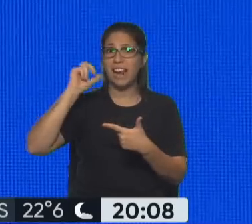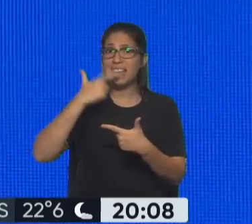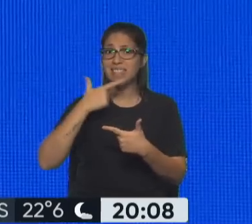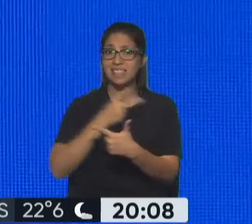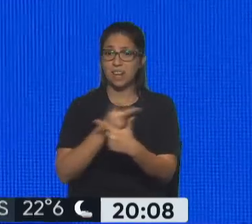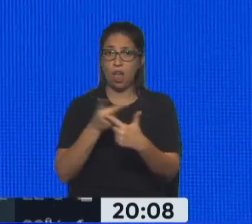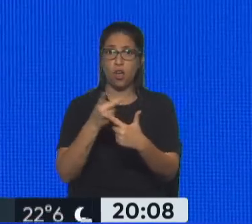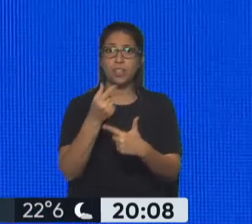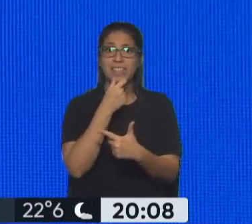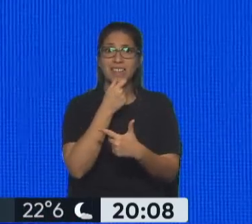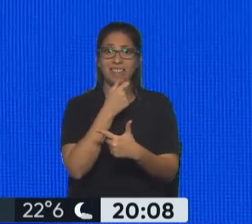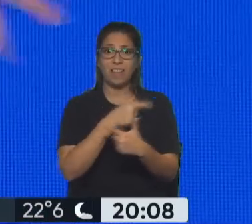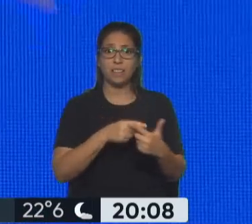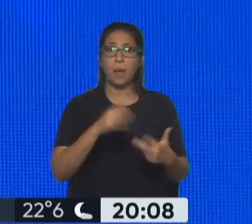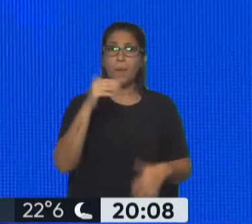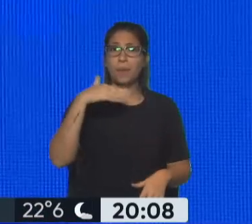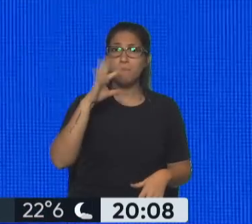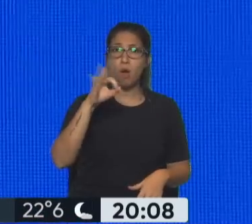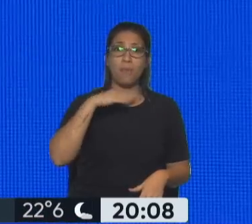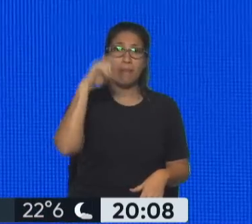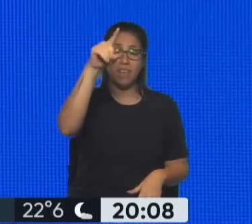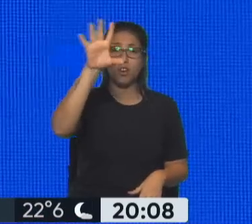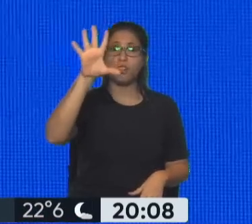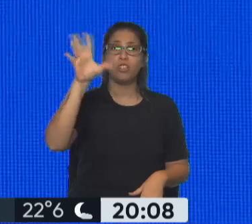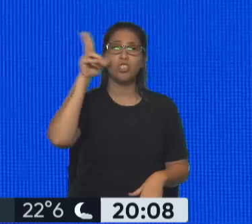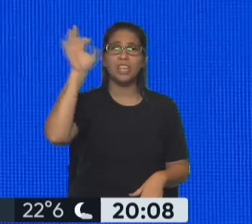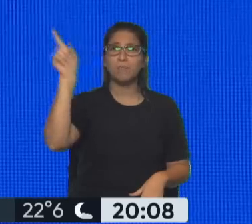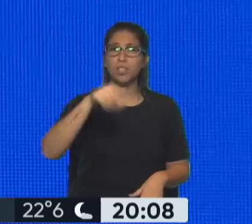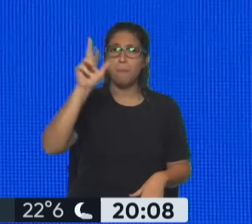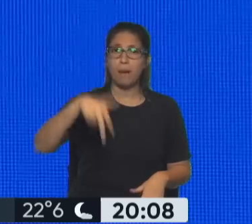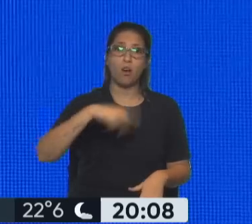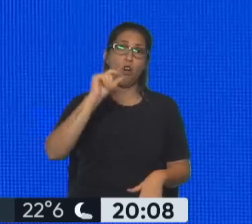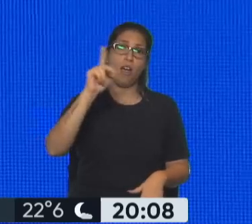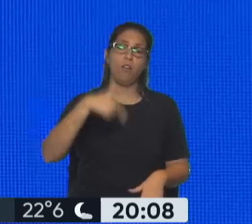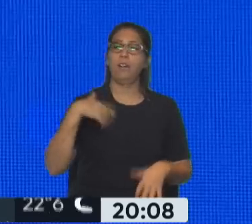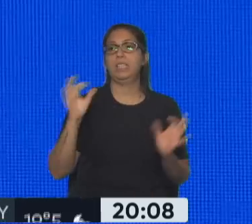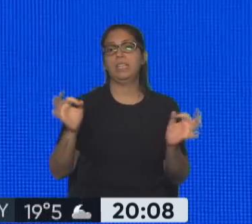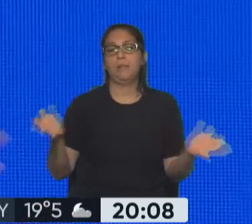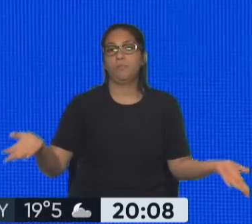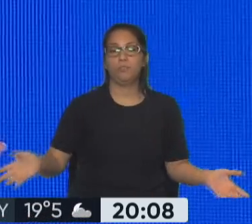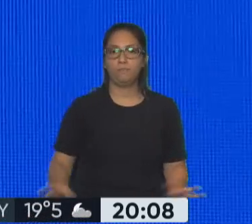galletitas. Bimbo, que es de los mexicanos, el 80% del pan. Coca-Cola, bueno, ya sabemos.